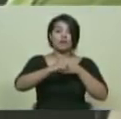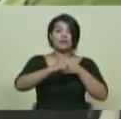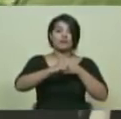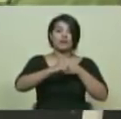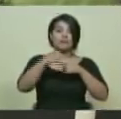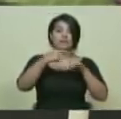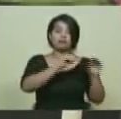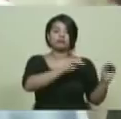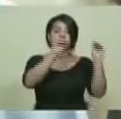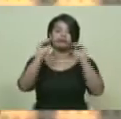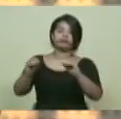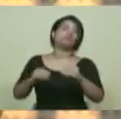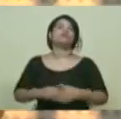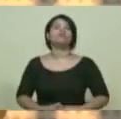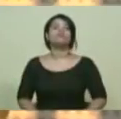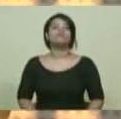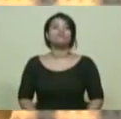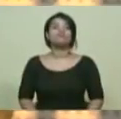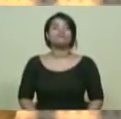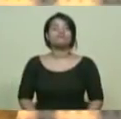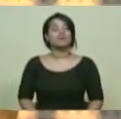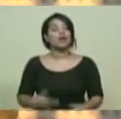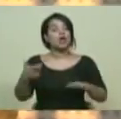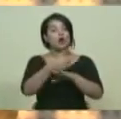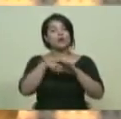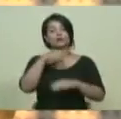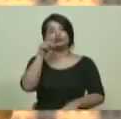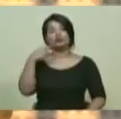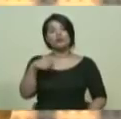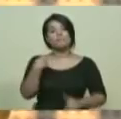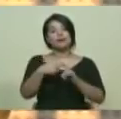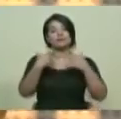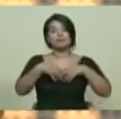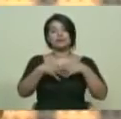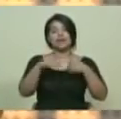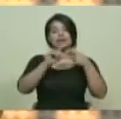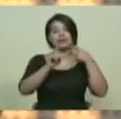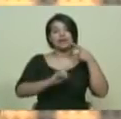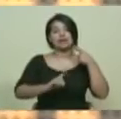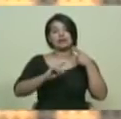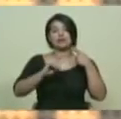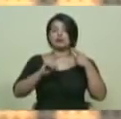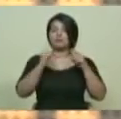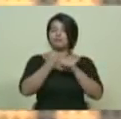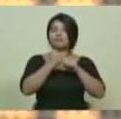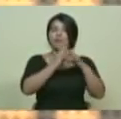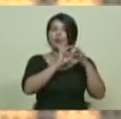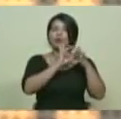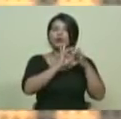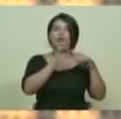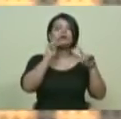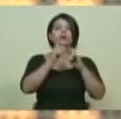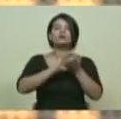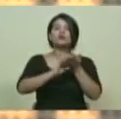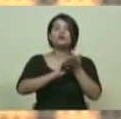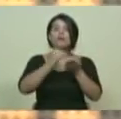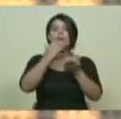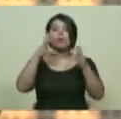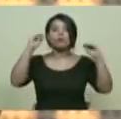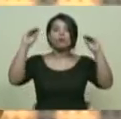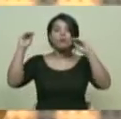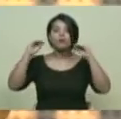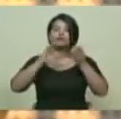instalar estos nuevos transformadores. El gobierno del Zulia y Corporación Eléctrica Nacional trabajarán conjuntamente para solventar fallas en la